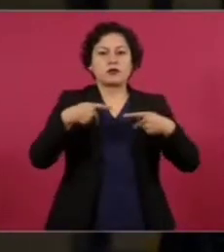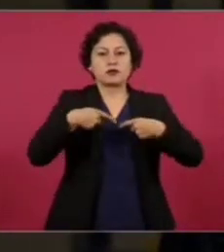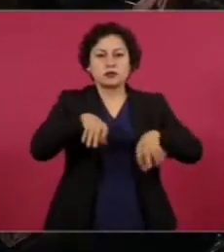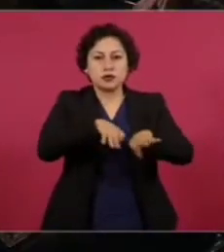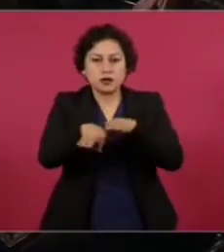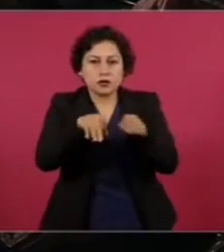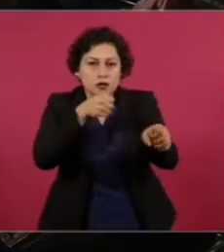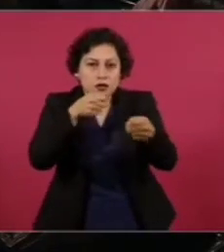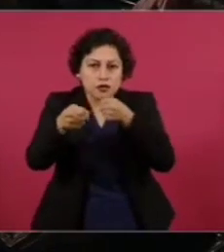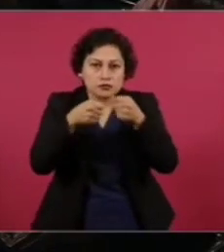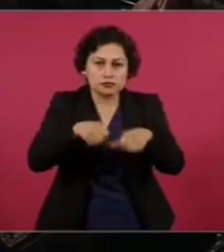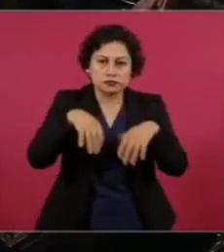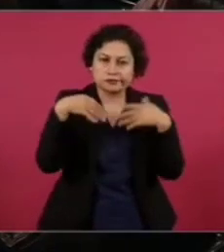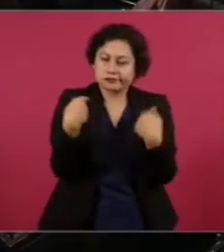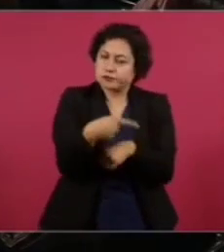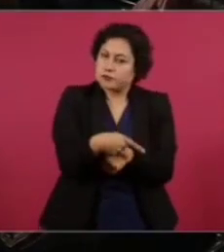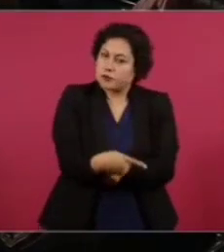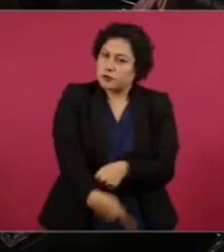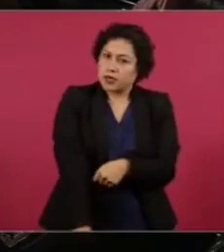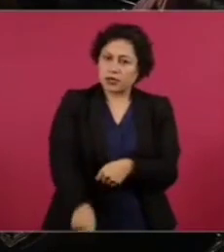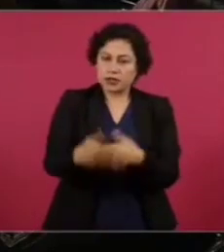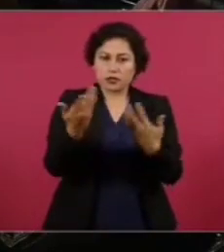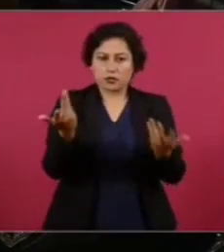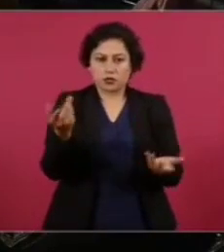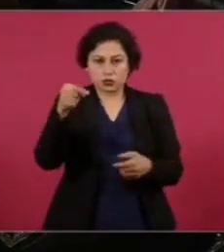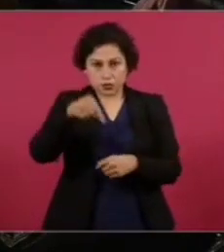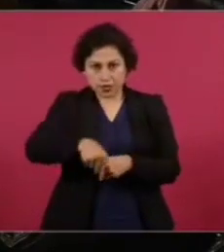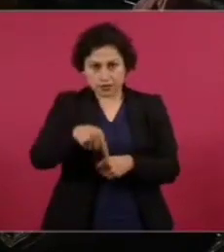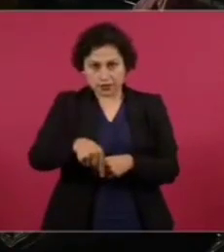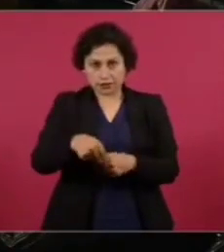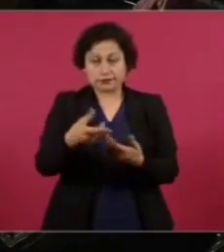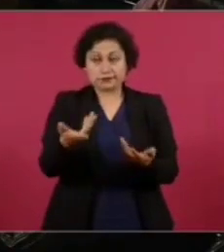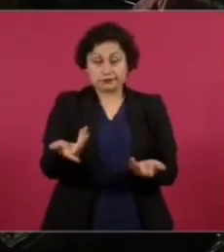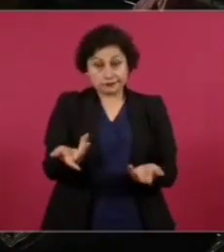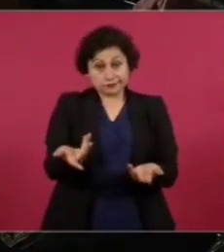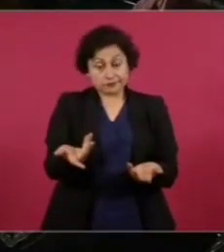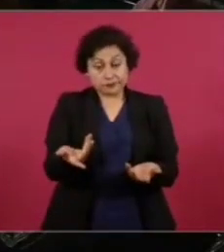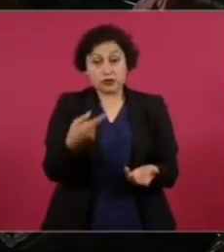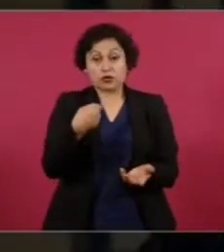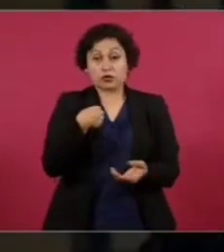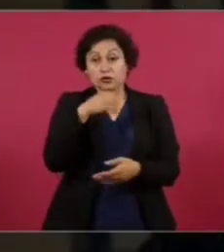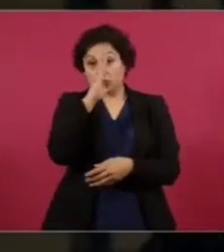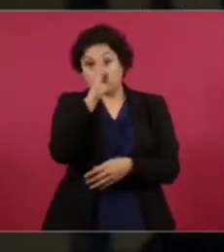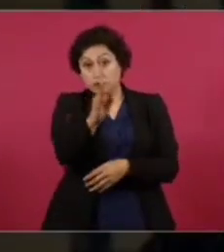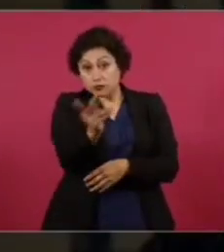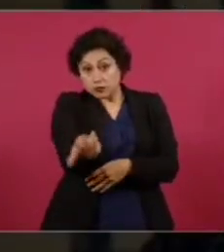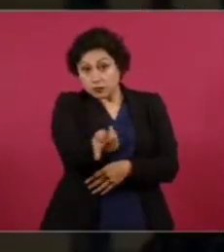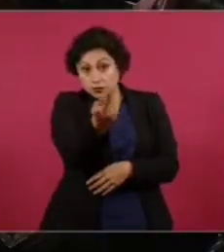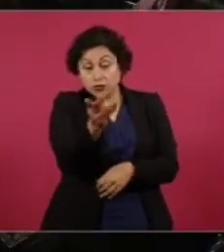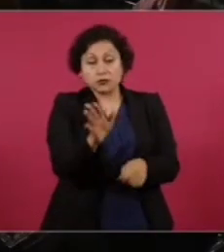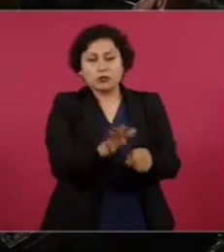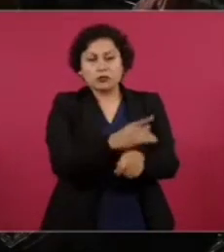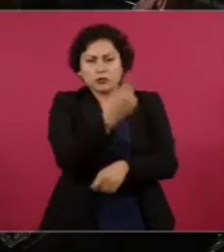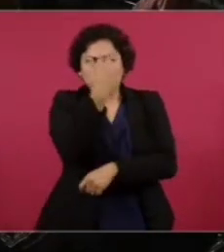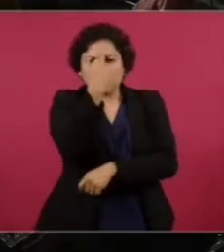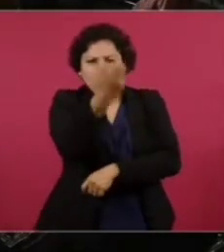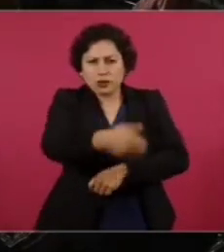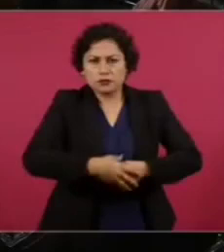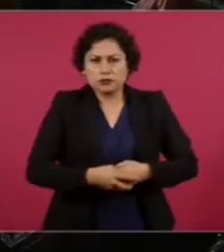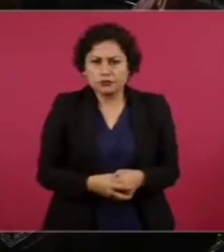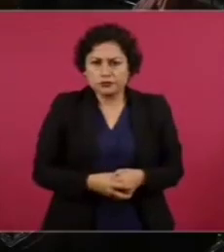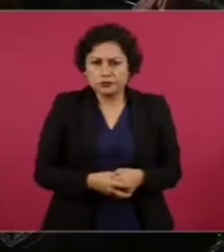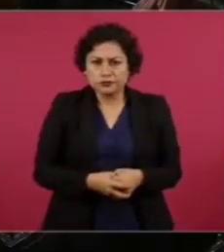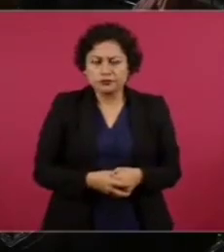occidental para ejercer este oficio. Mi pregunta, presidente, es ¿por qué lo hizo? La primera pregunta.